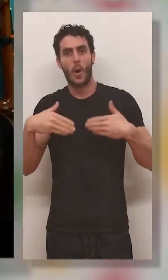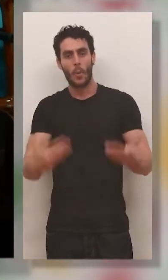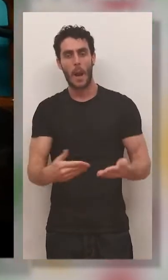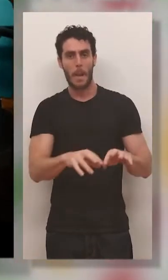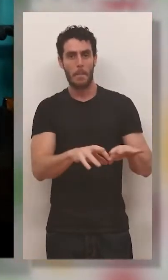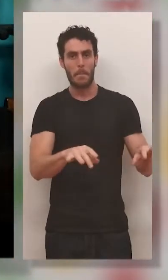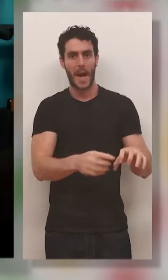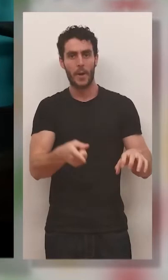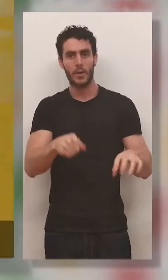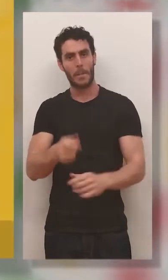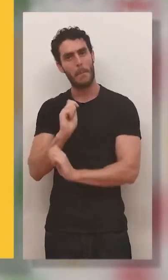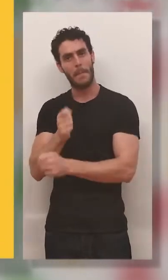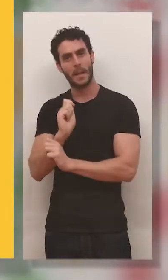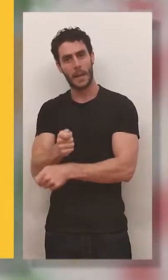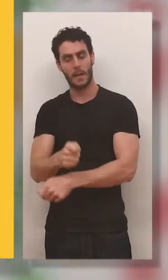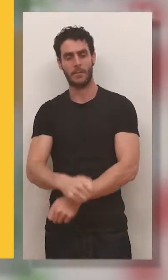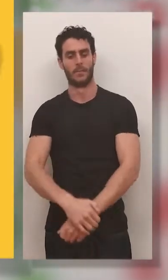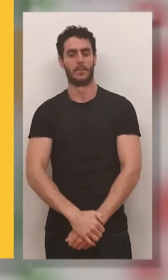batería. ¡Comenzamos!